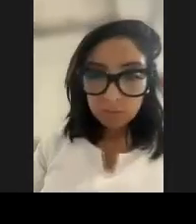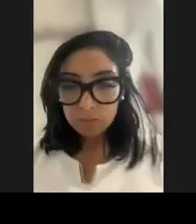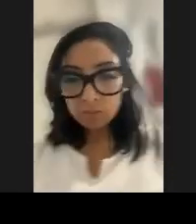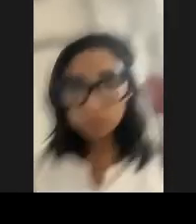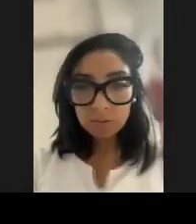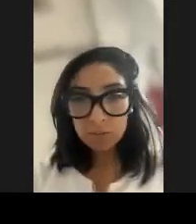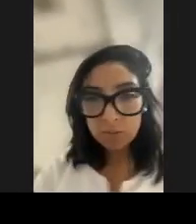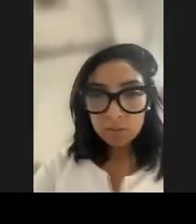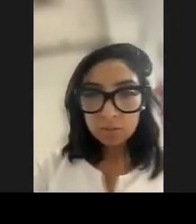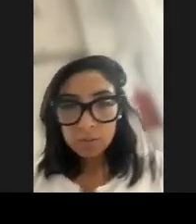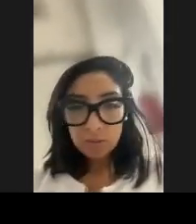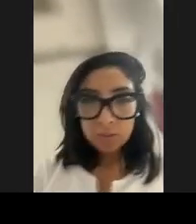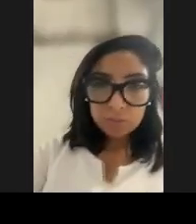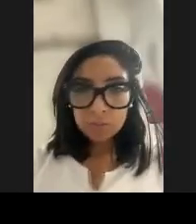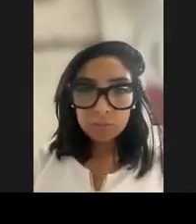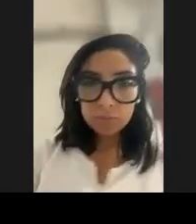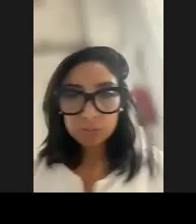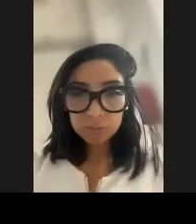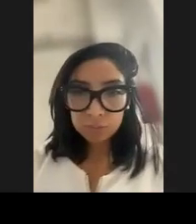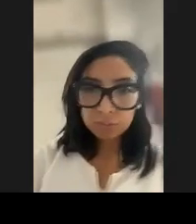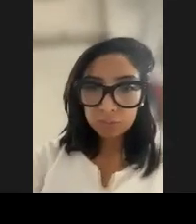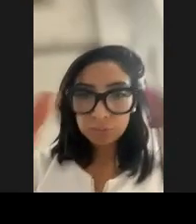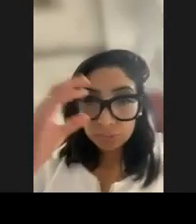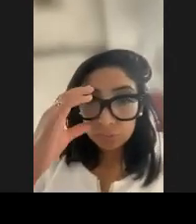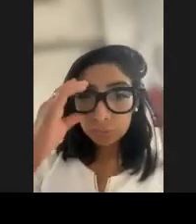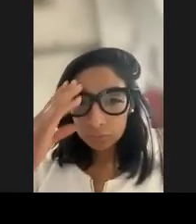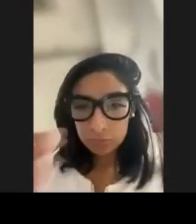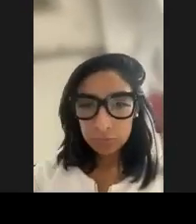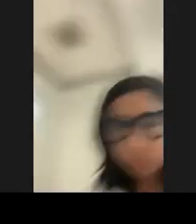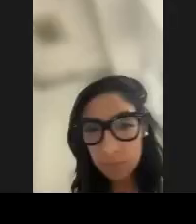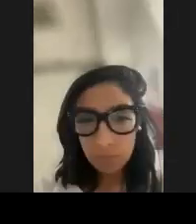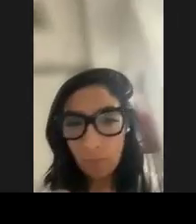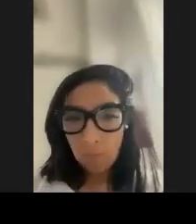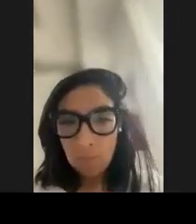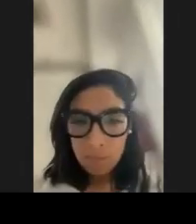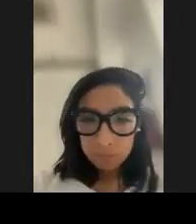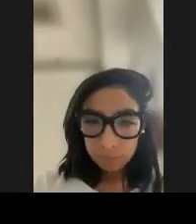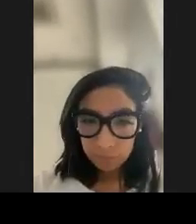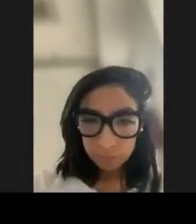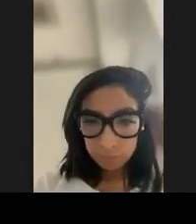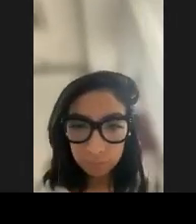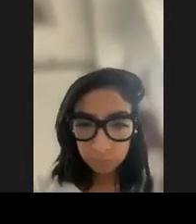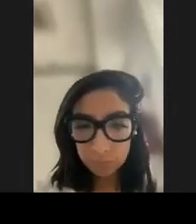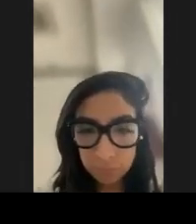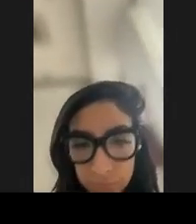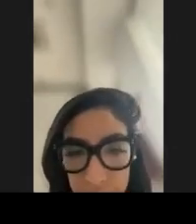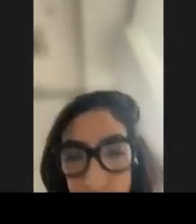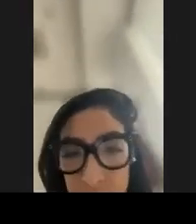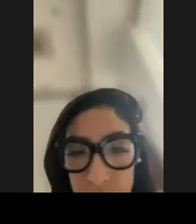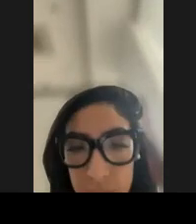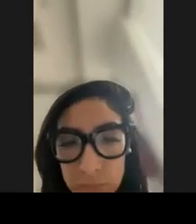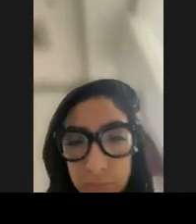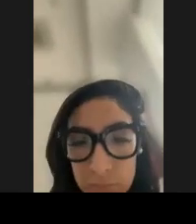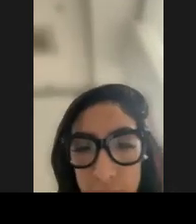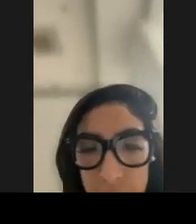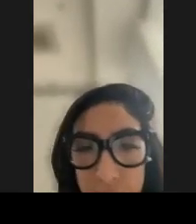tiene la señora de finanzas un enlace, que es nuestro amigo Ricardo Fuentes, el exdiputado de la